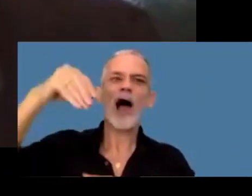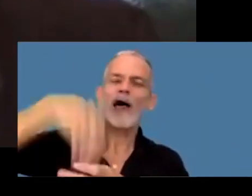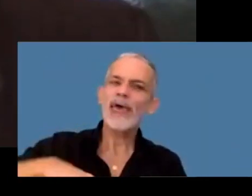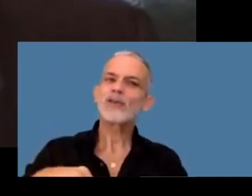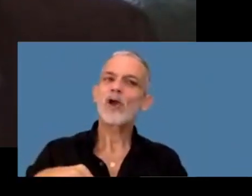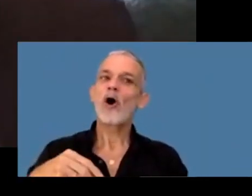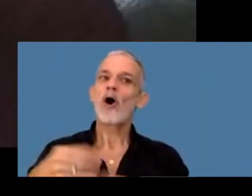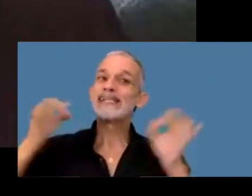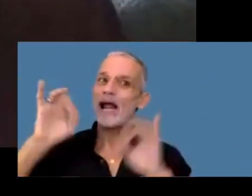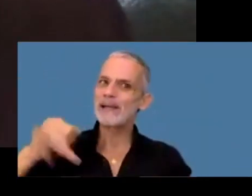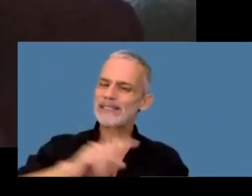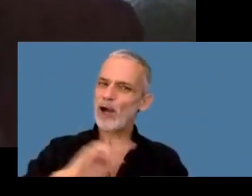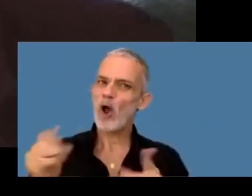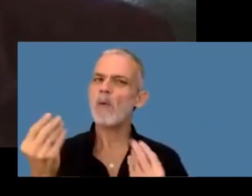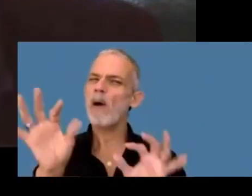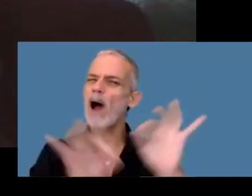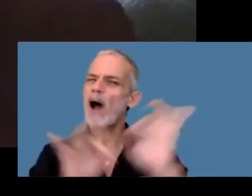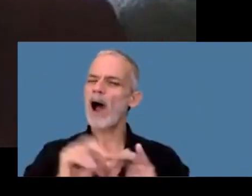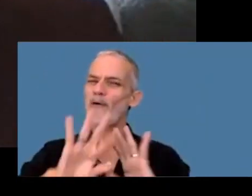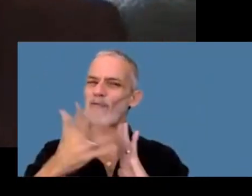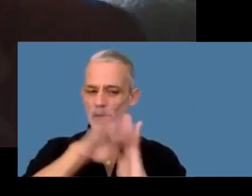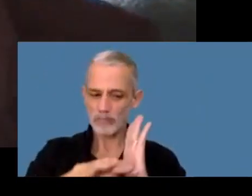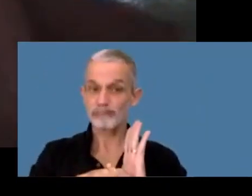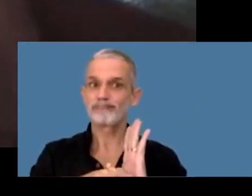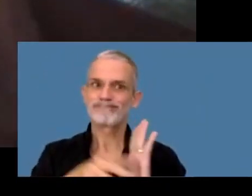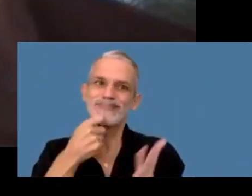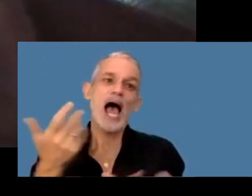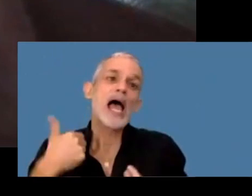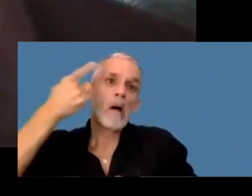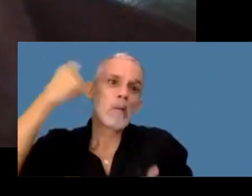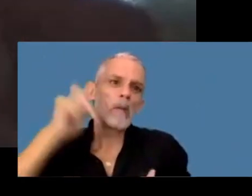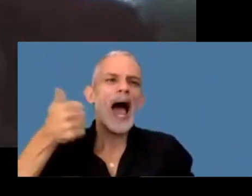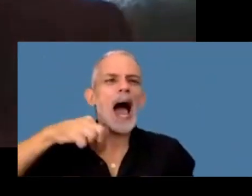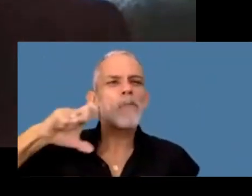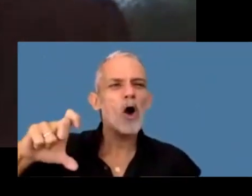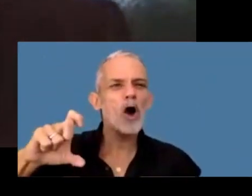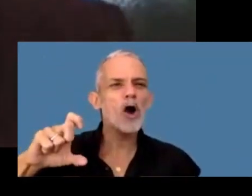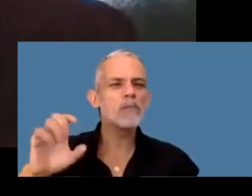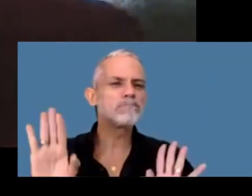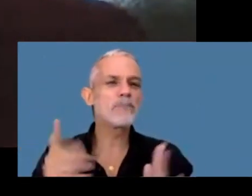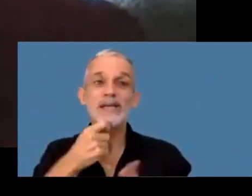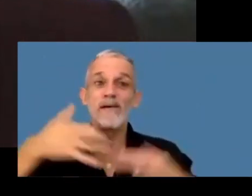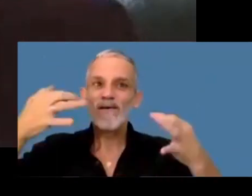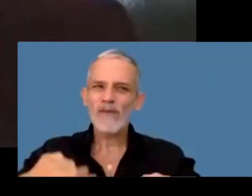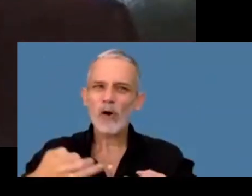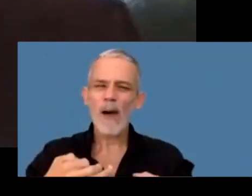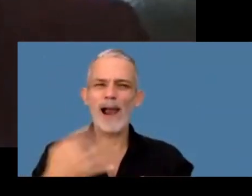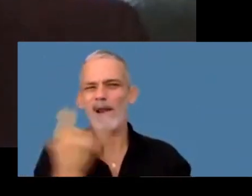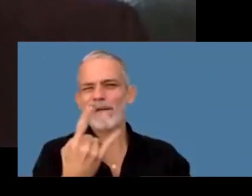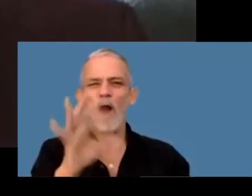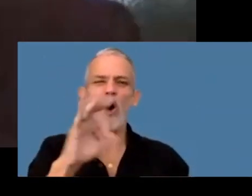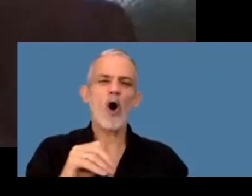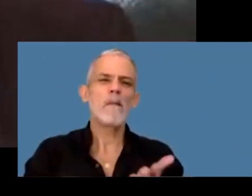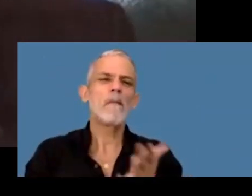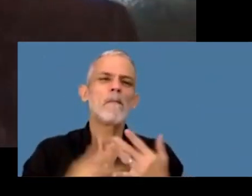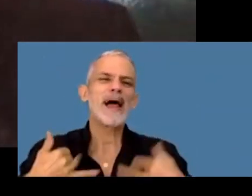Siempre, pero ojo, la evasión tributaria es delito precedente del lavado de dinero. Entonces, no va a estar abierta la investigación por